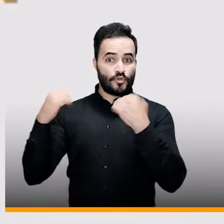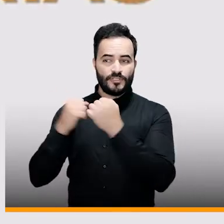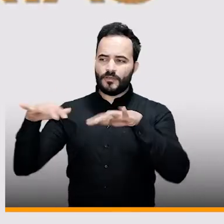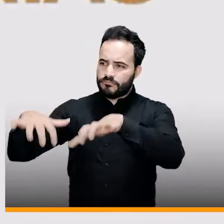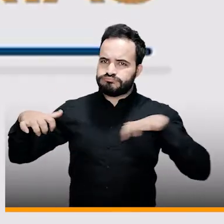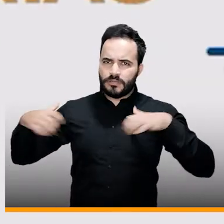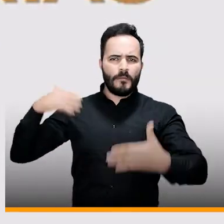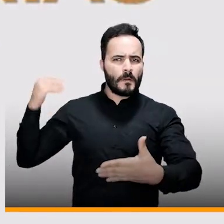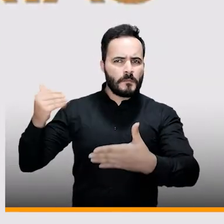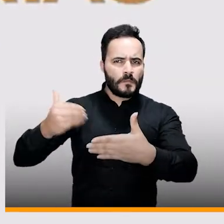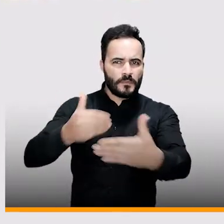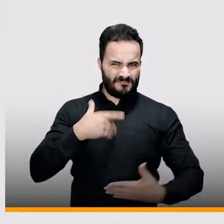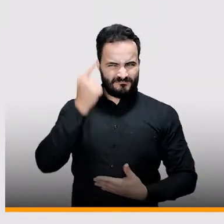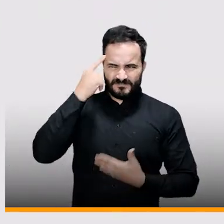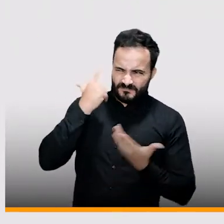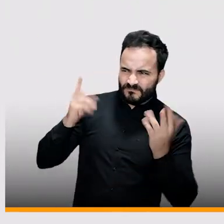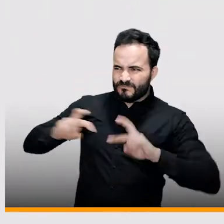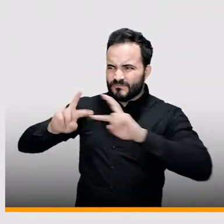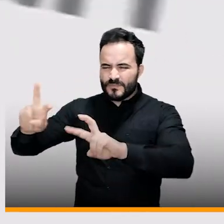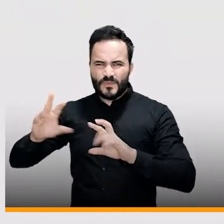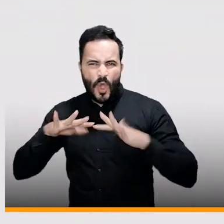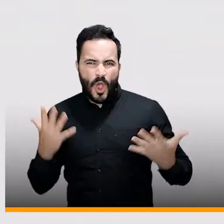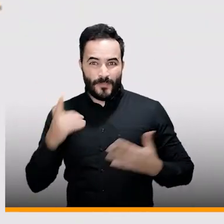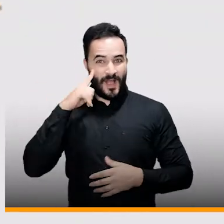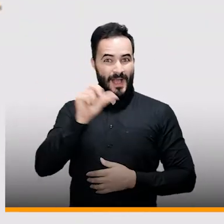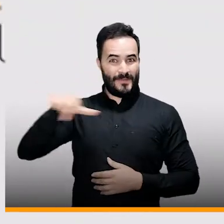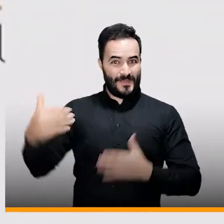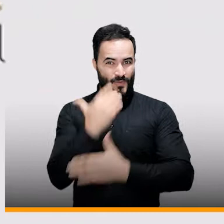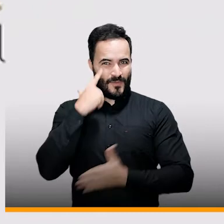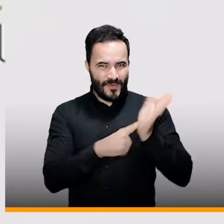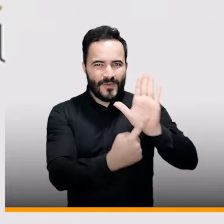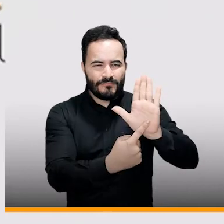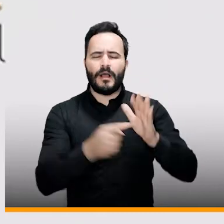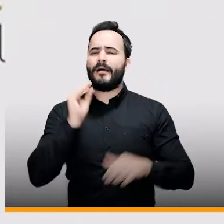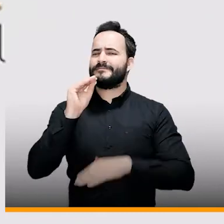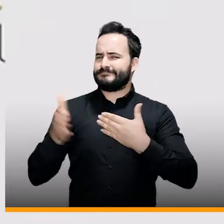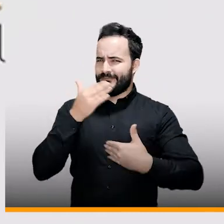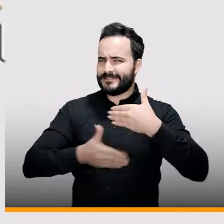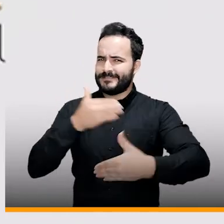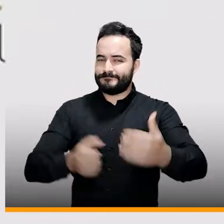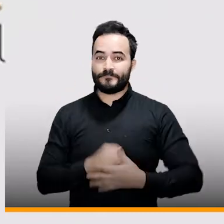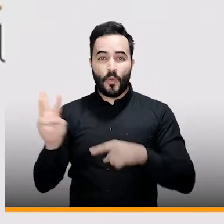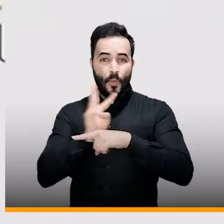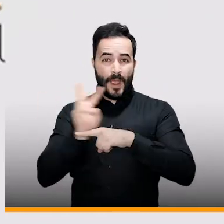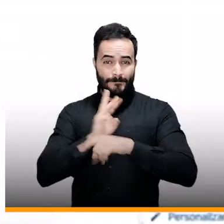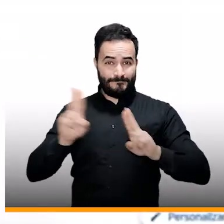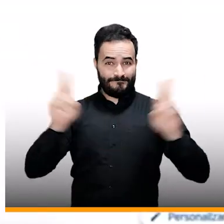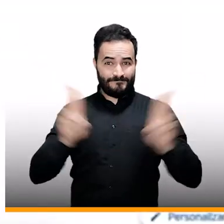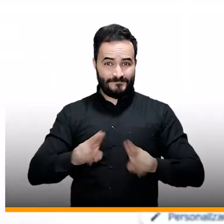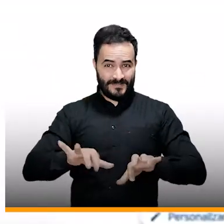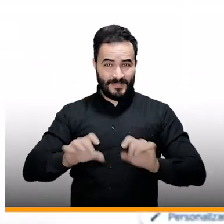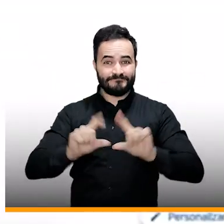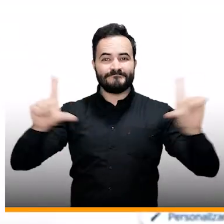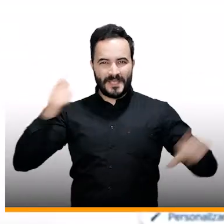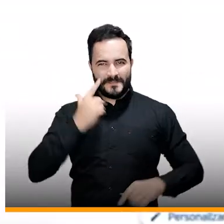Consultar el desarrollo de las sesiones plenarias del Sistema de Información Misional SIMI del Consejo de Medellín es muy fácil. Ingresa a la